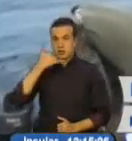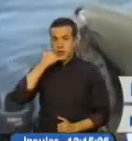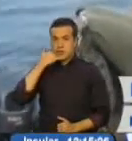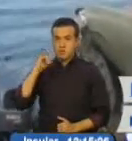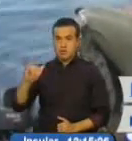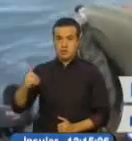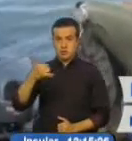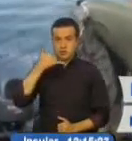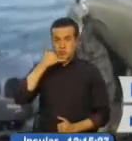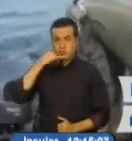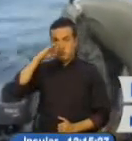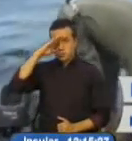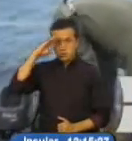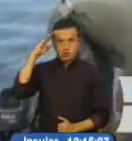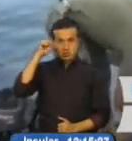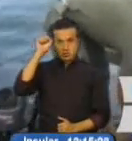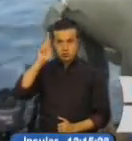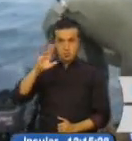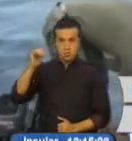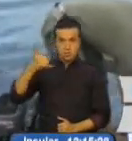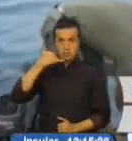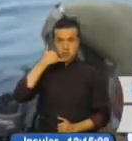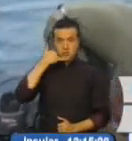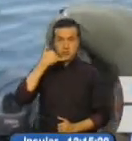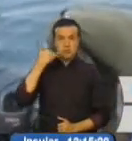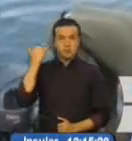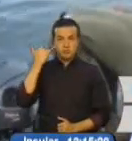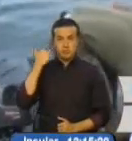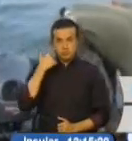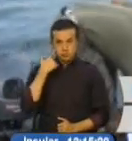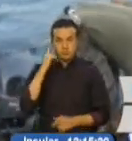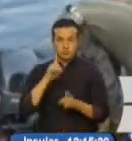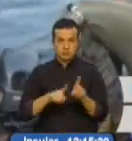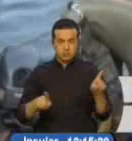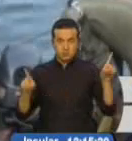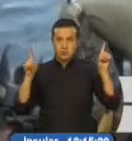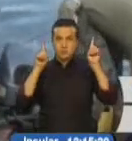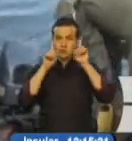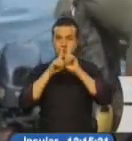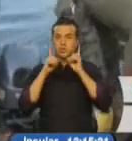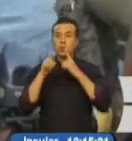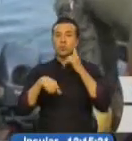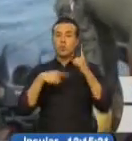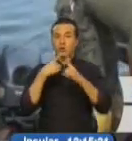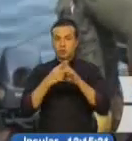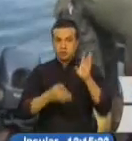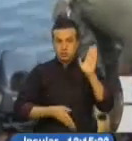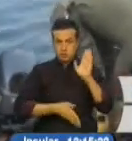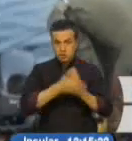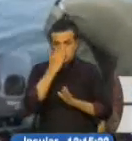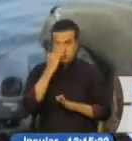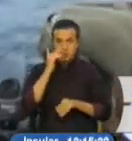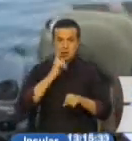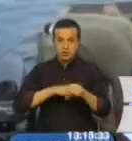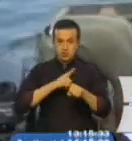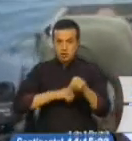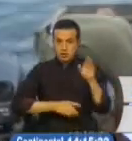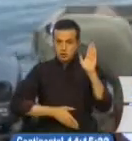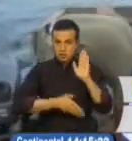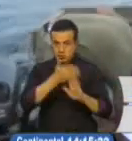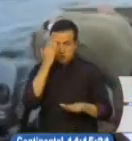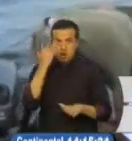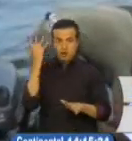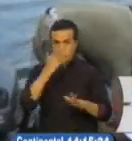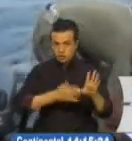el subcomando de Guardacosta Sur, en donde uno tiene que ingresar los datos de cuándo va a salir, a qué horas va a salir,